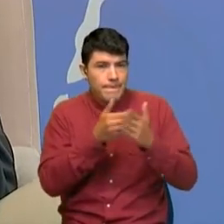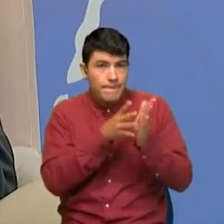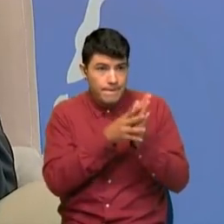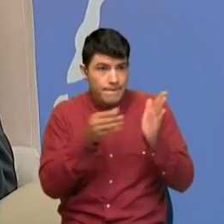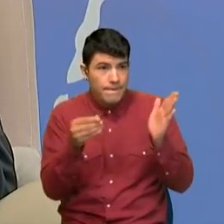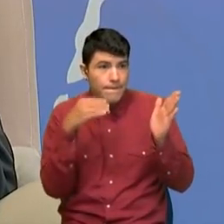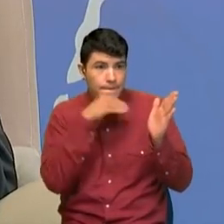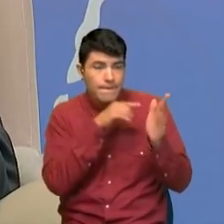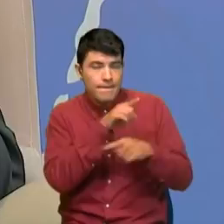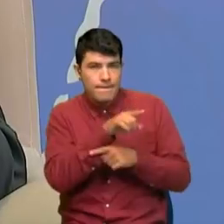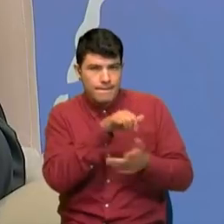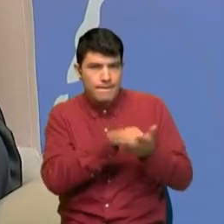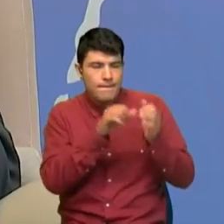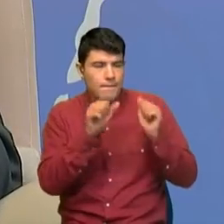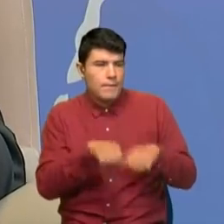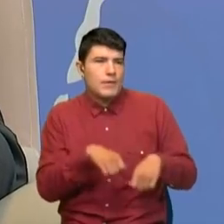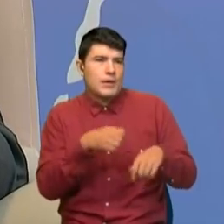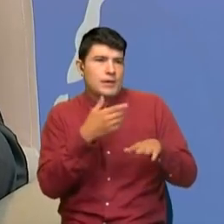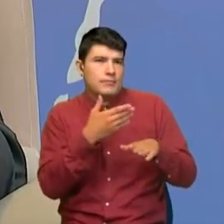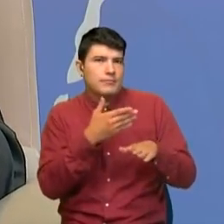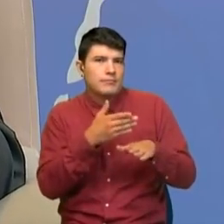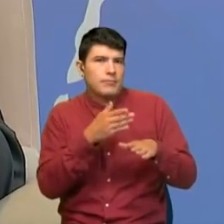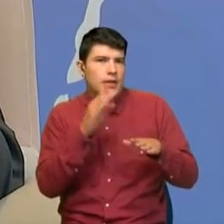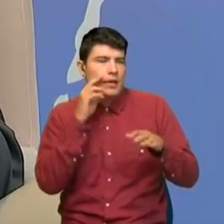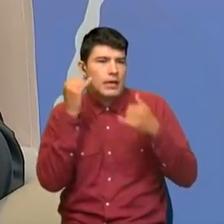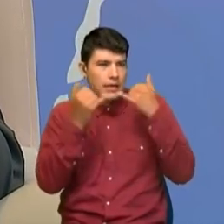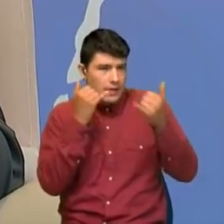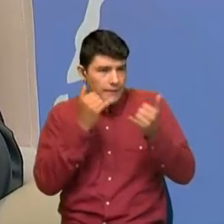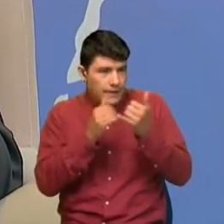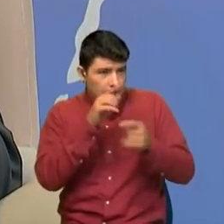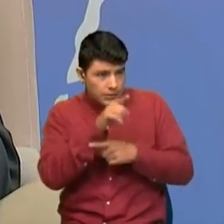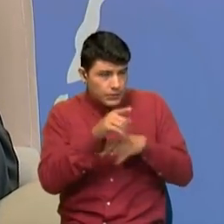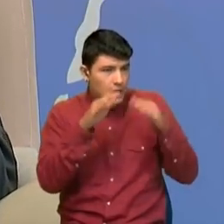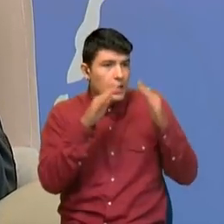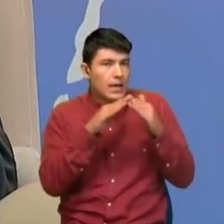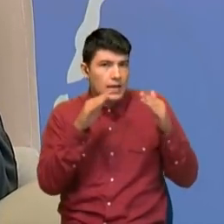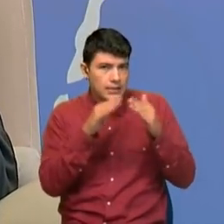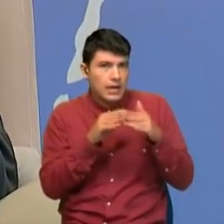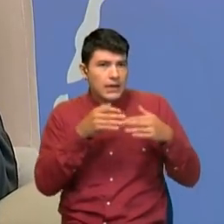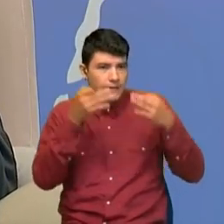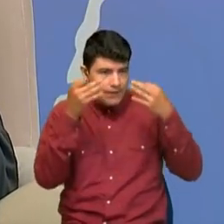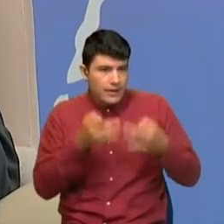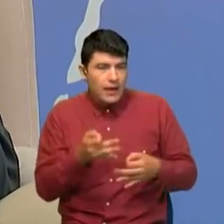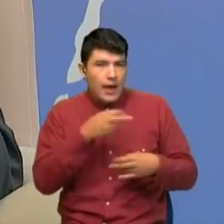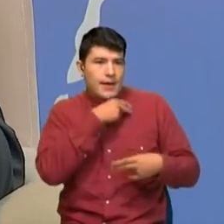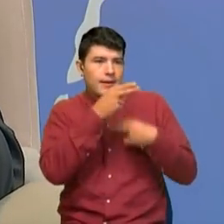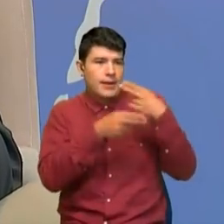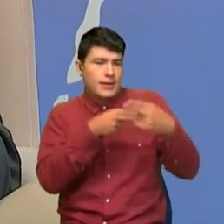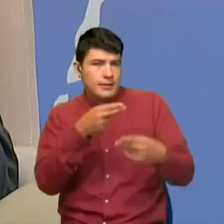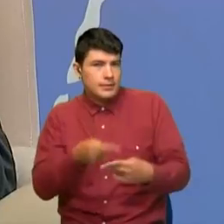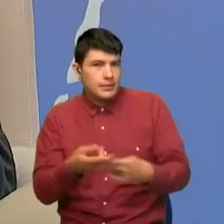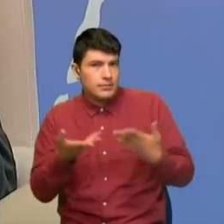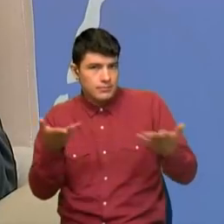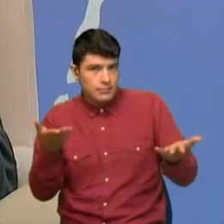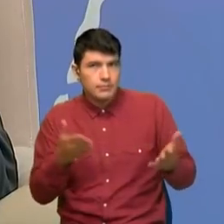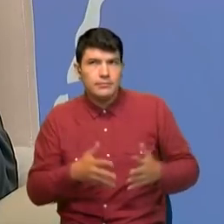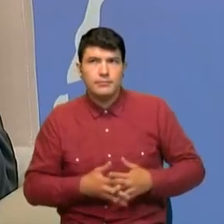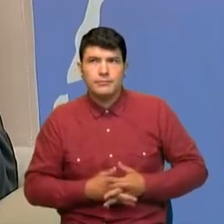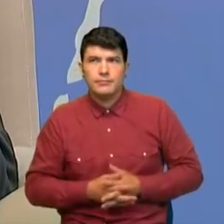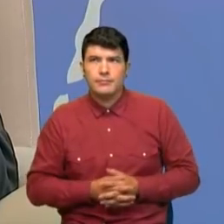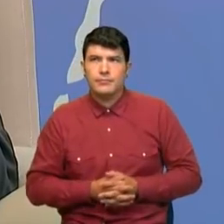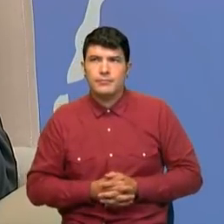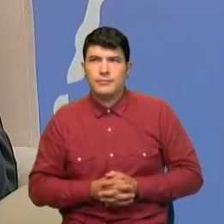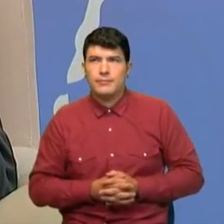simulación para poder, por decirlo así, digamos, echar para atrás esa compraventa y la casa vuelva a estar a nombre de la